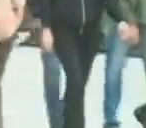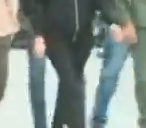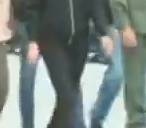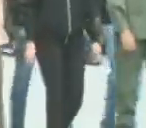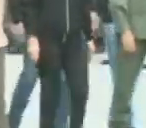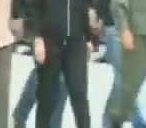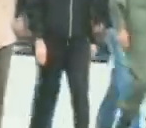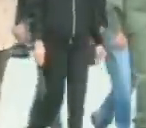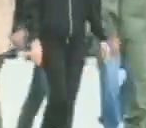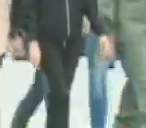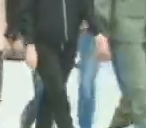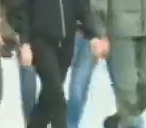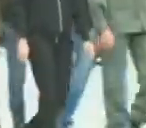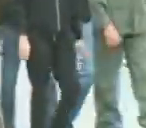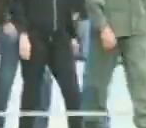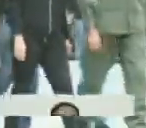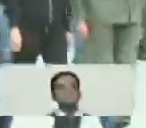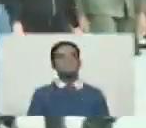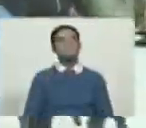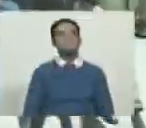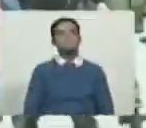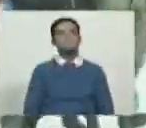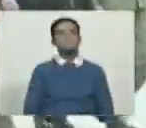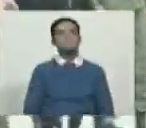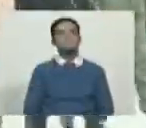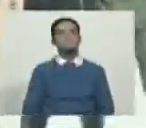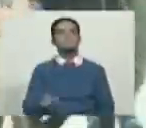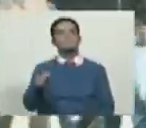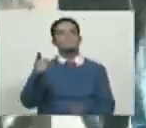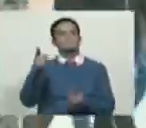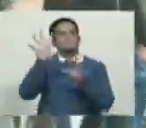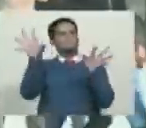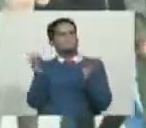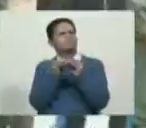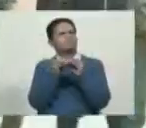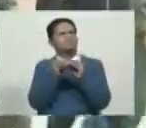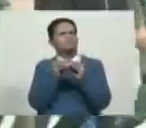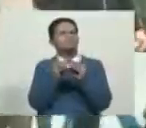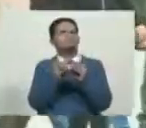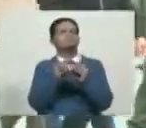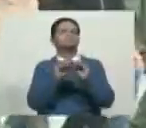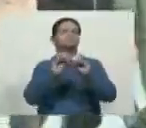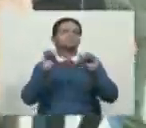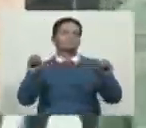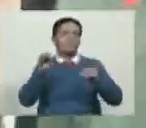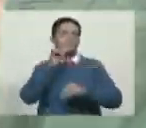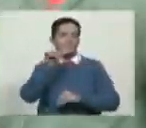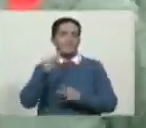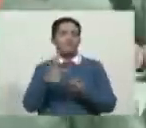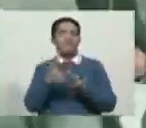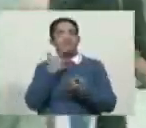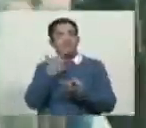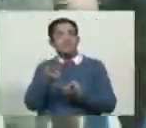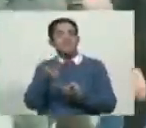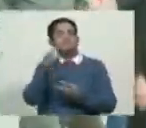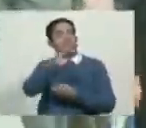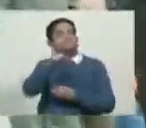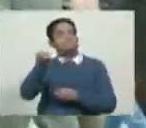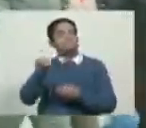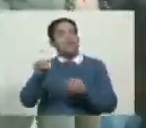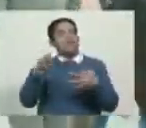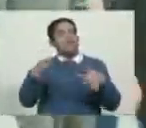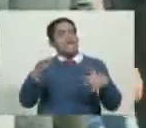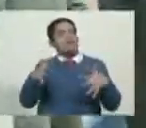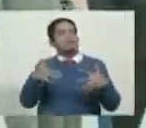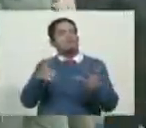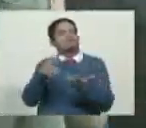militares que deberán extenderse para defender el territorio. Ha dicho: nervios de acero, calma y cordura, a propósito